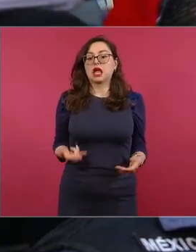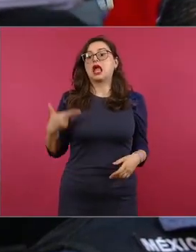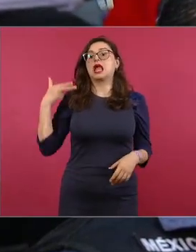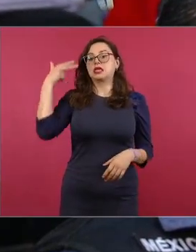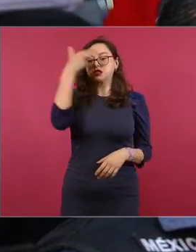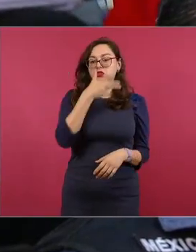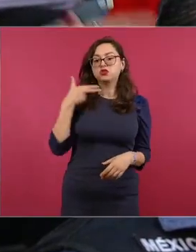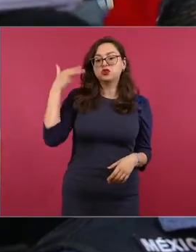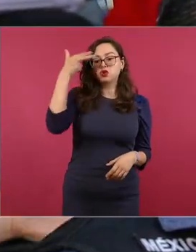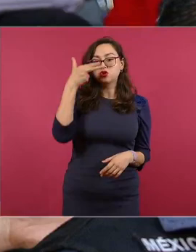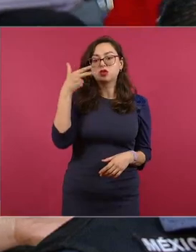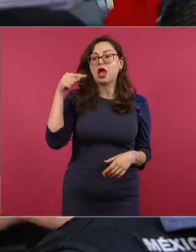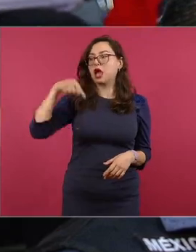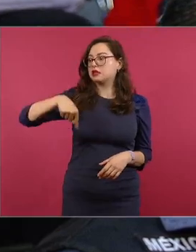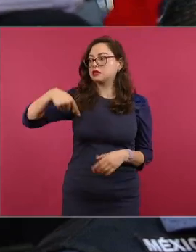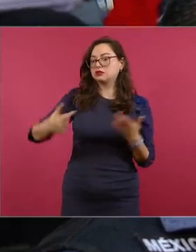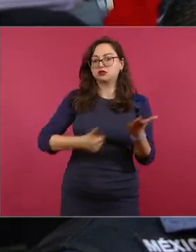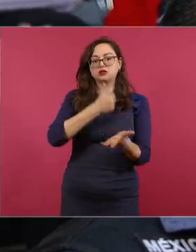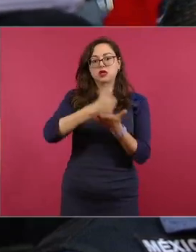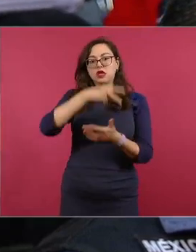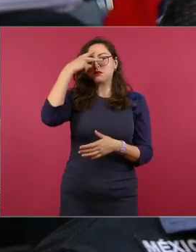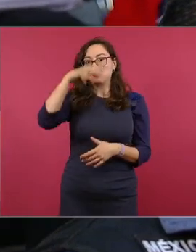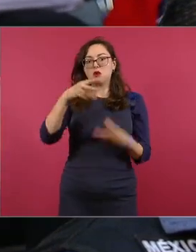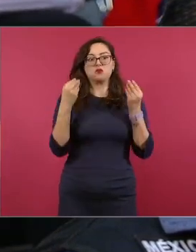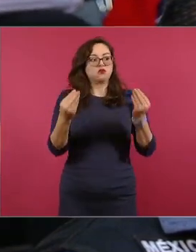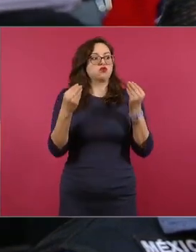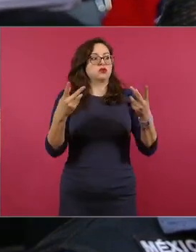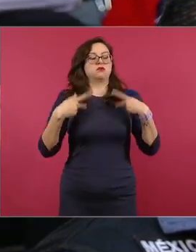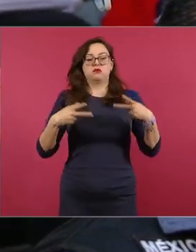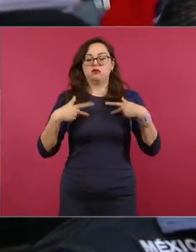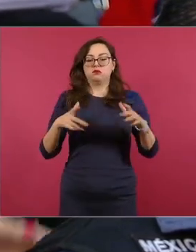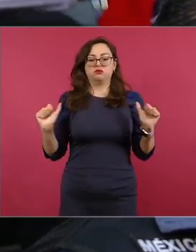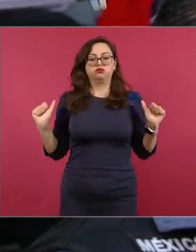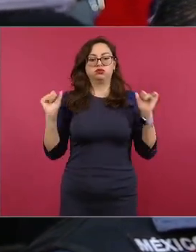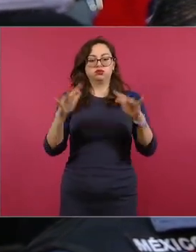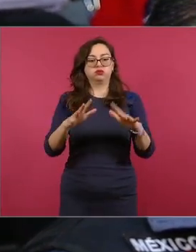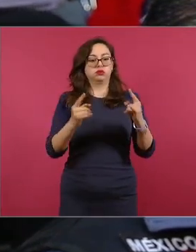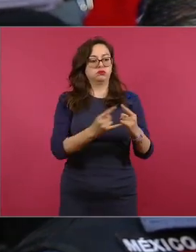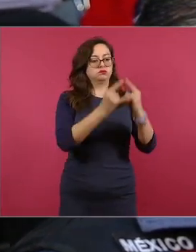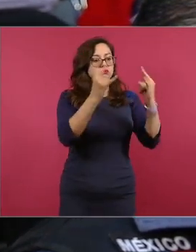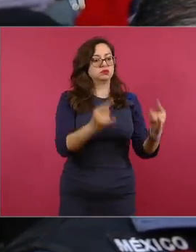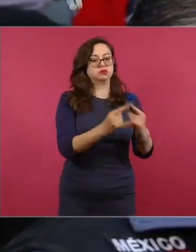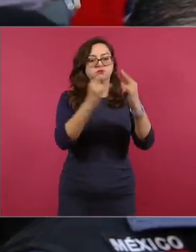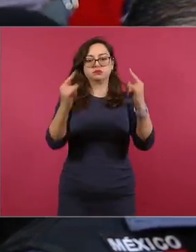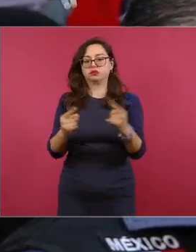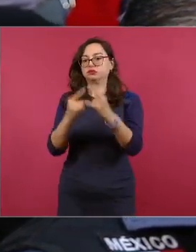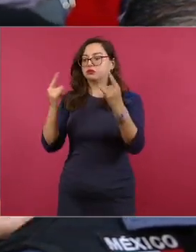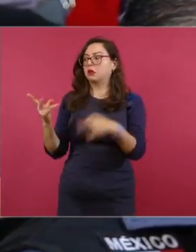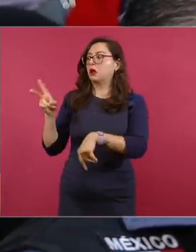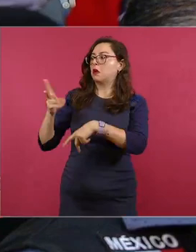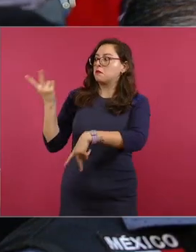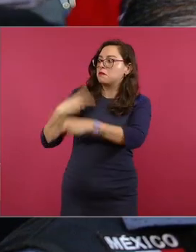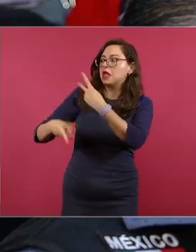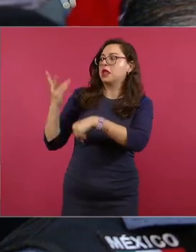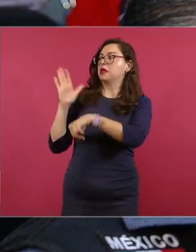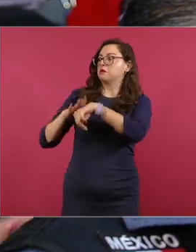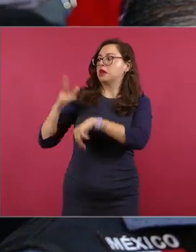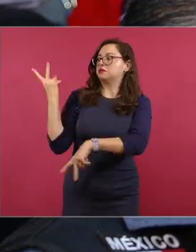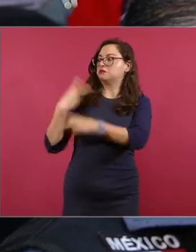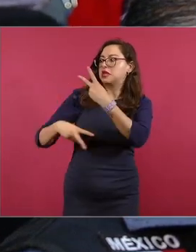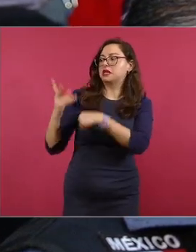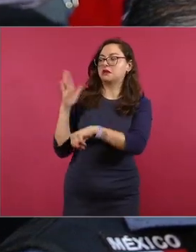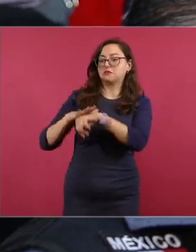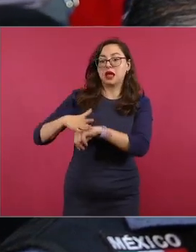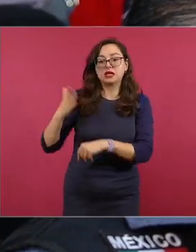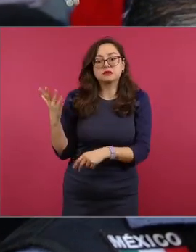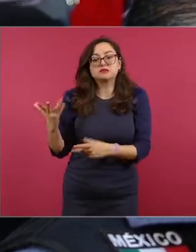visto, las personas aquí en la Ciudad de México se han asentado en campamentos irregulares y cada vez llegan muchos más sin que